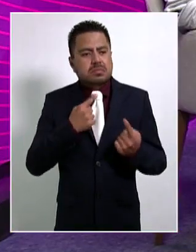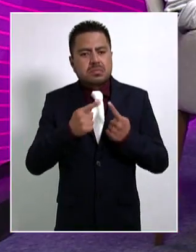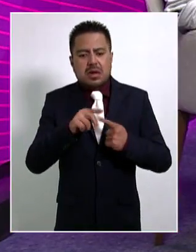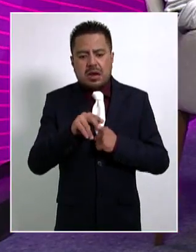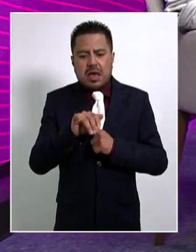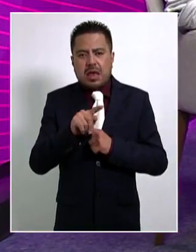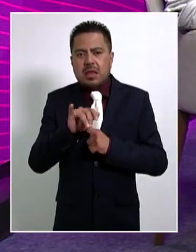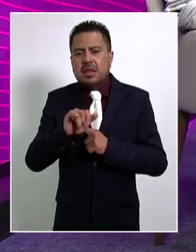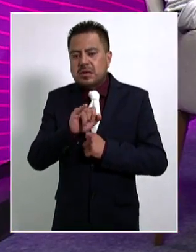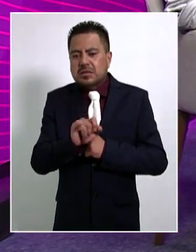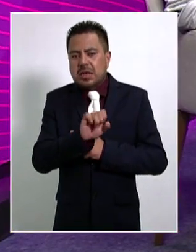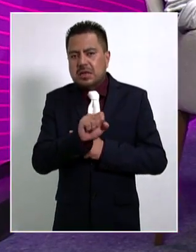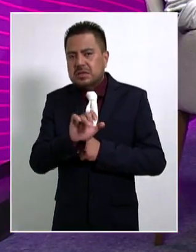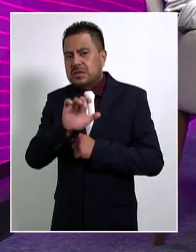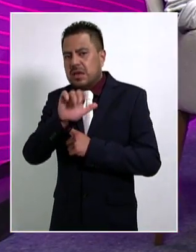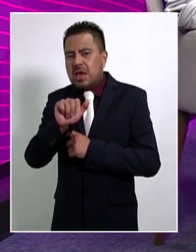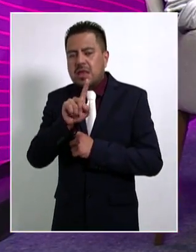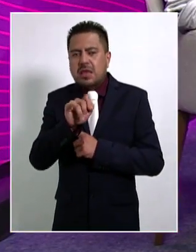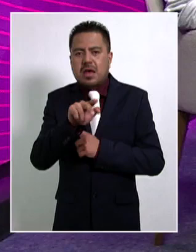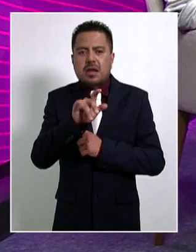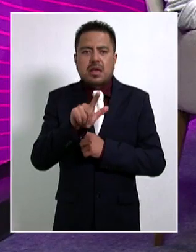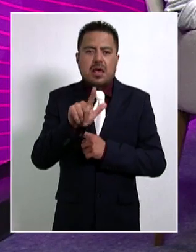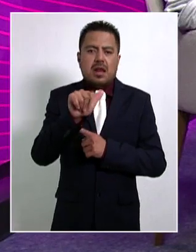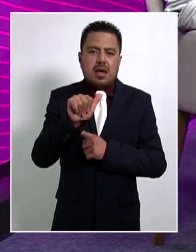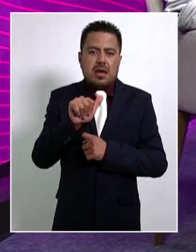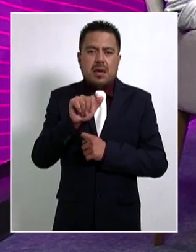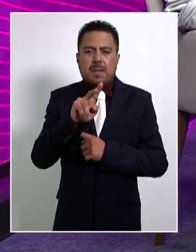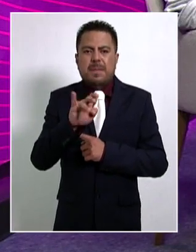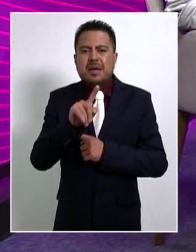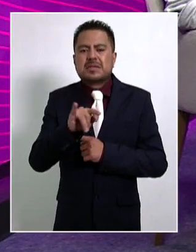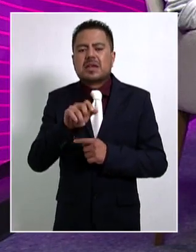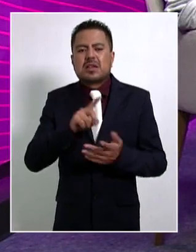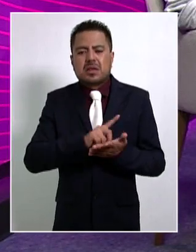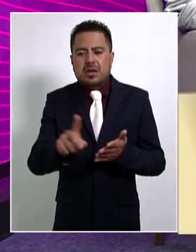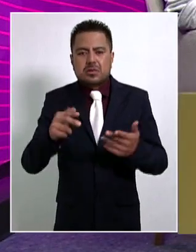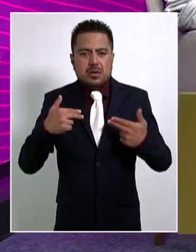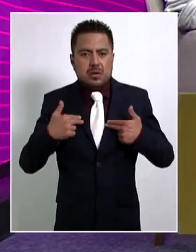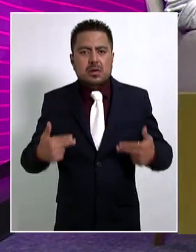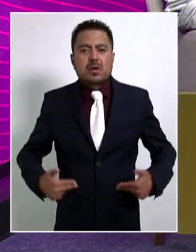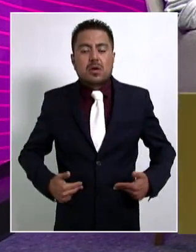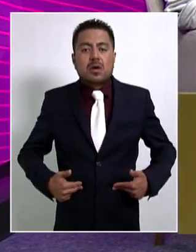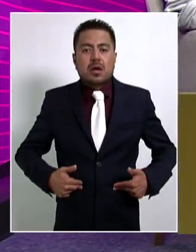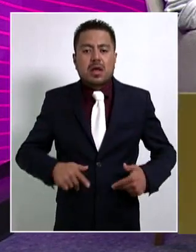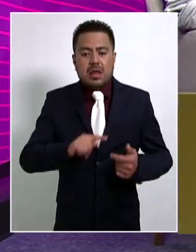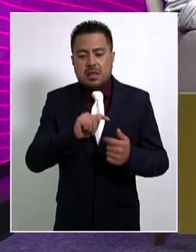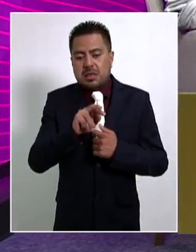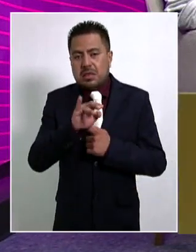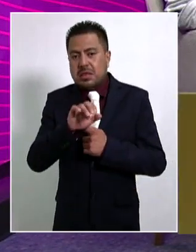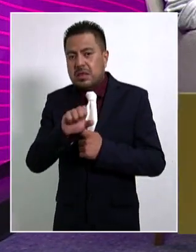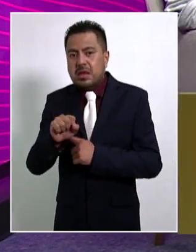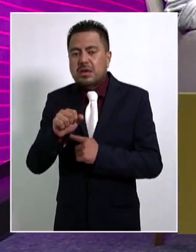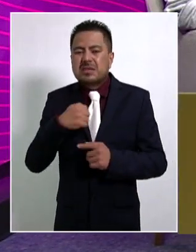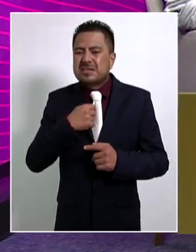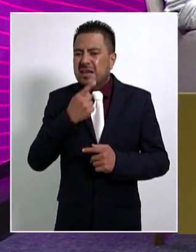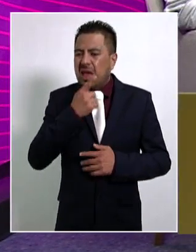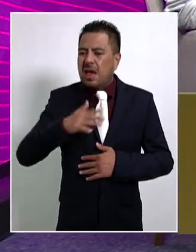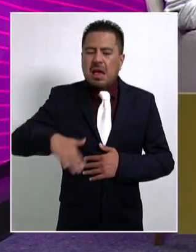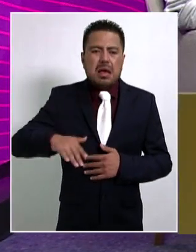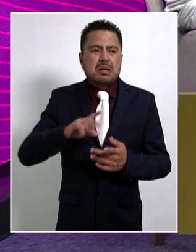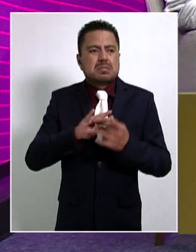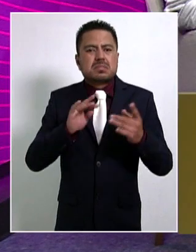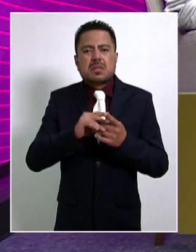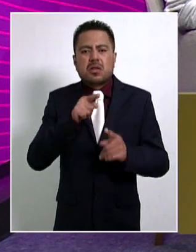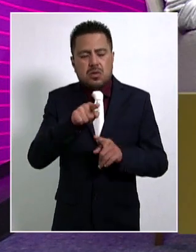Ambriz, con Jessica Marjan Durán y con Daniela Vázquez sobre los derechos de las personas trans. Y hablábamos con Daniela hace un momento de